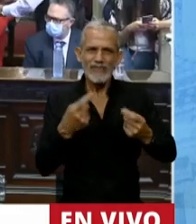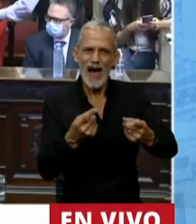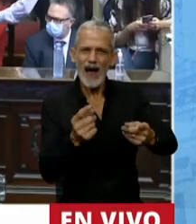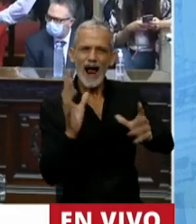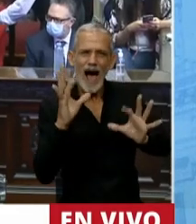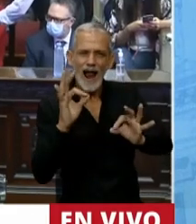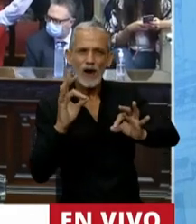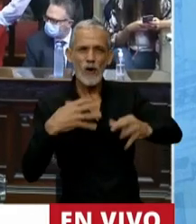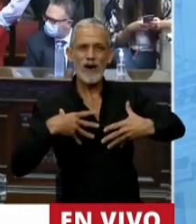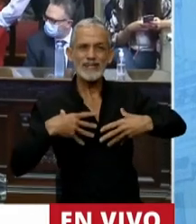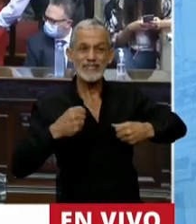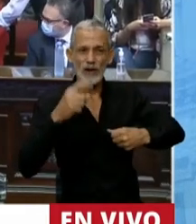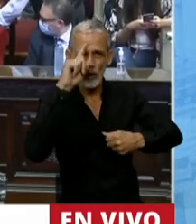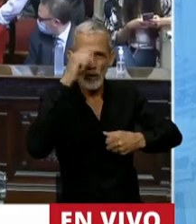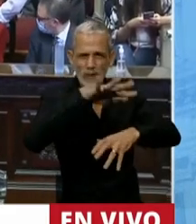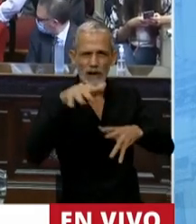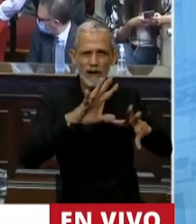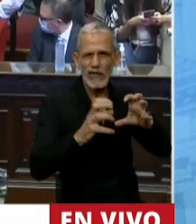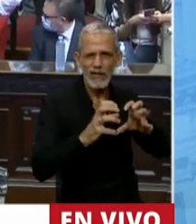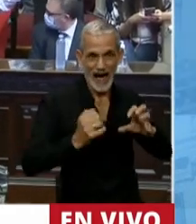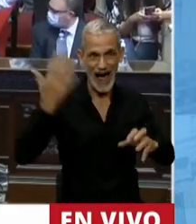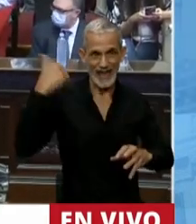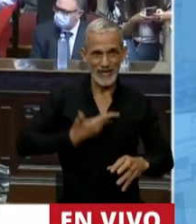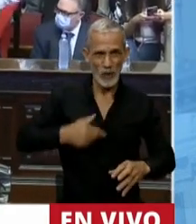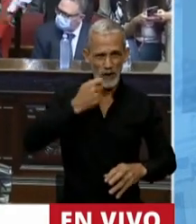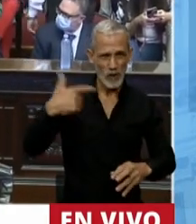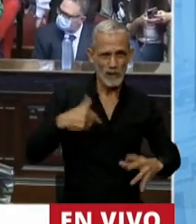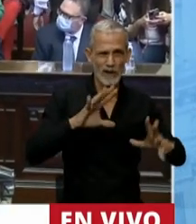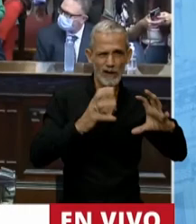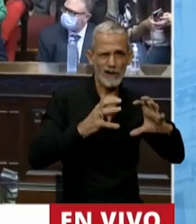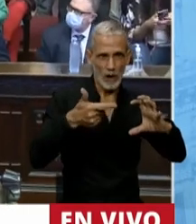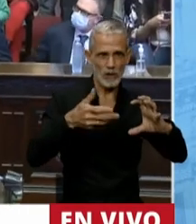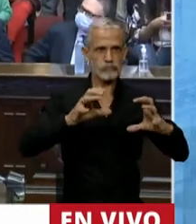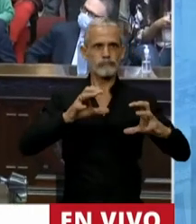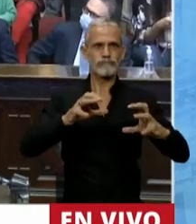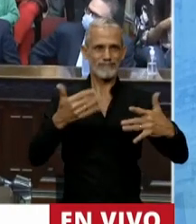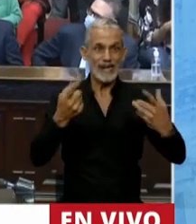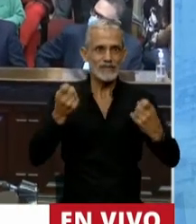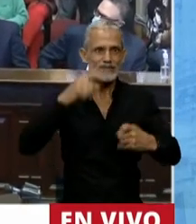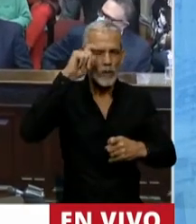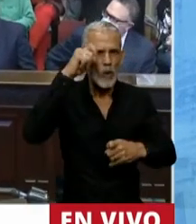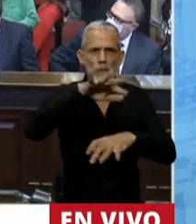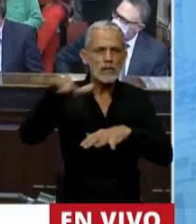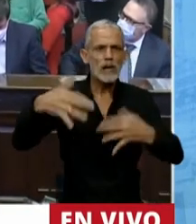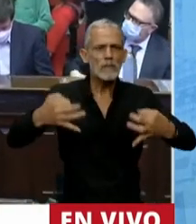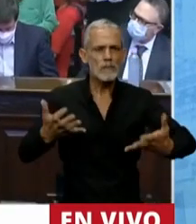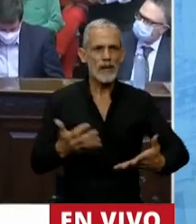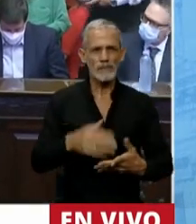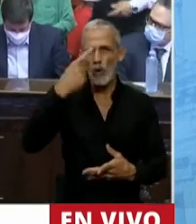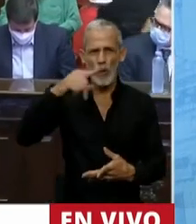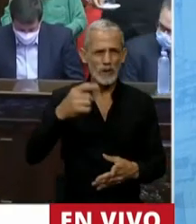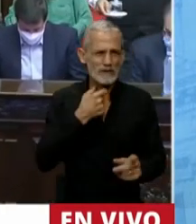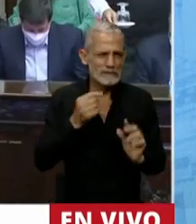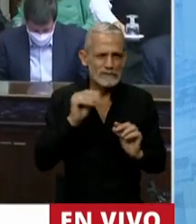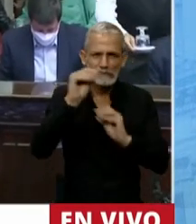el sistema de salud pública que quedó destruido en la gestión anterior y que hoy tanta falta nos hace. Por último, quiero